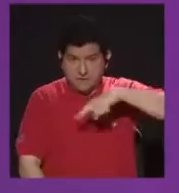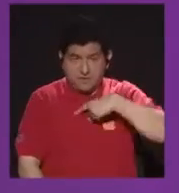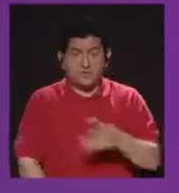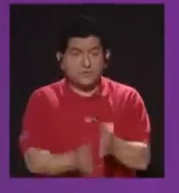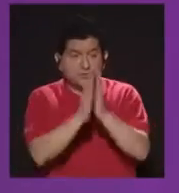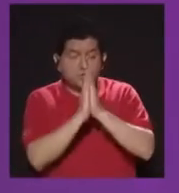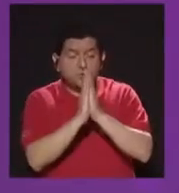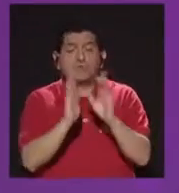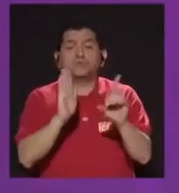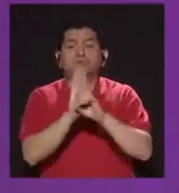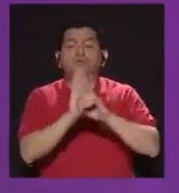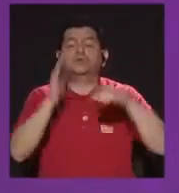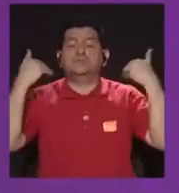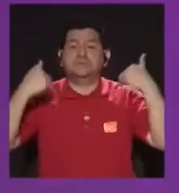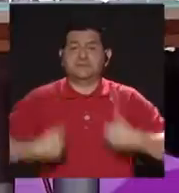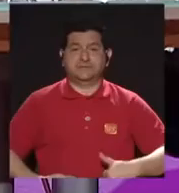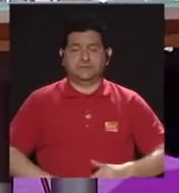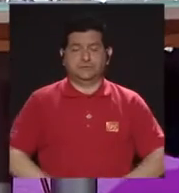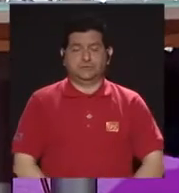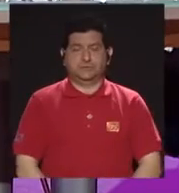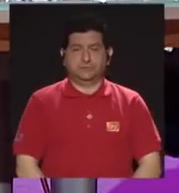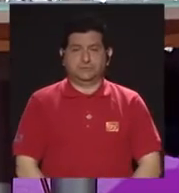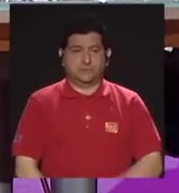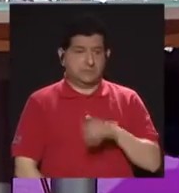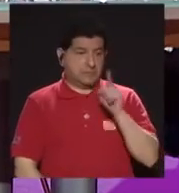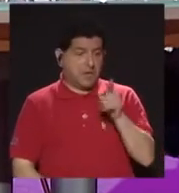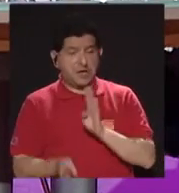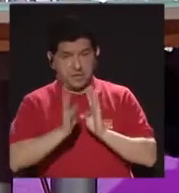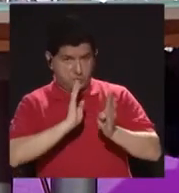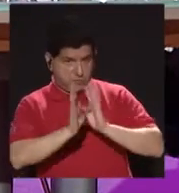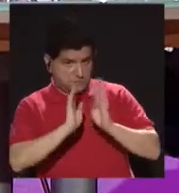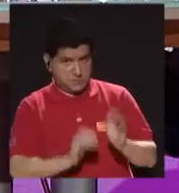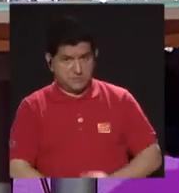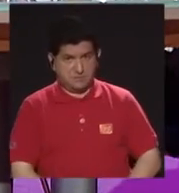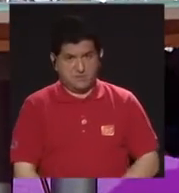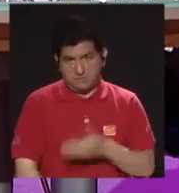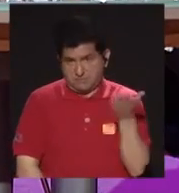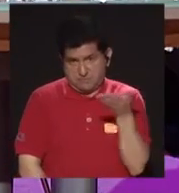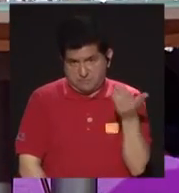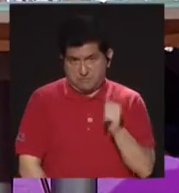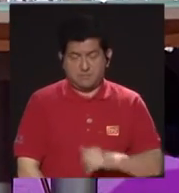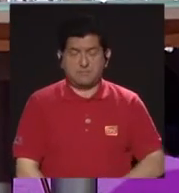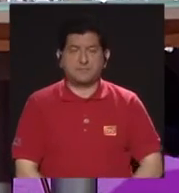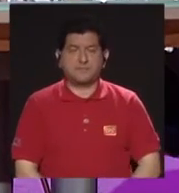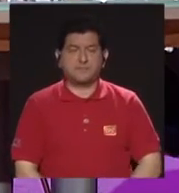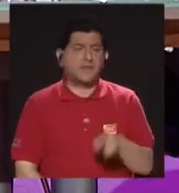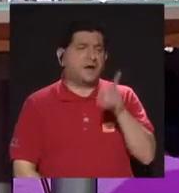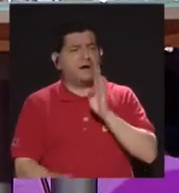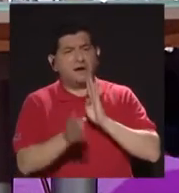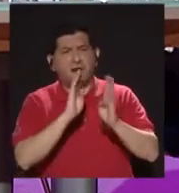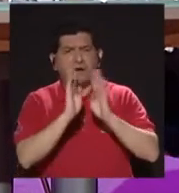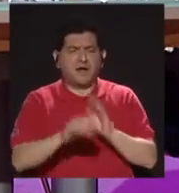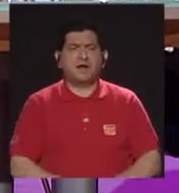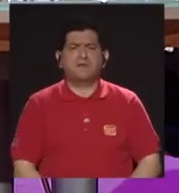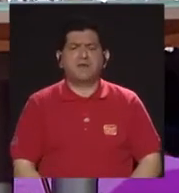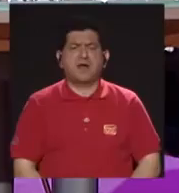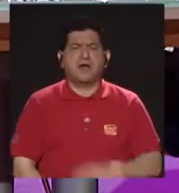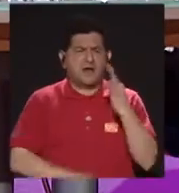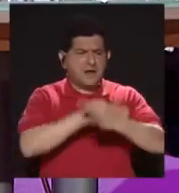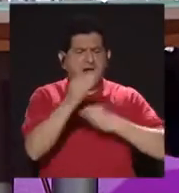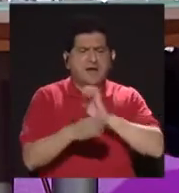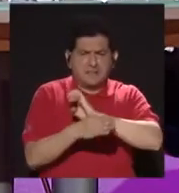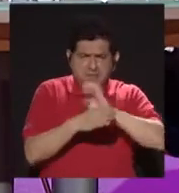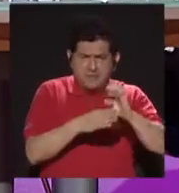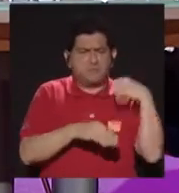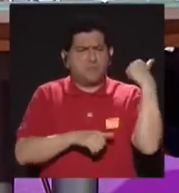estamos pidiendo son derechos humanos y entonces ellos están hablando de que están hablando a una altura ética de una